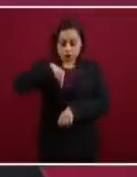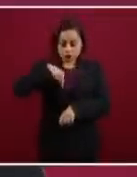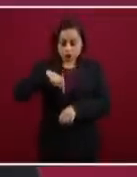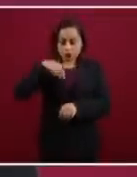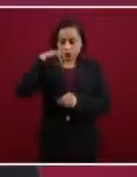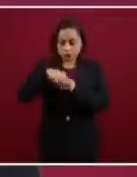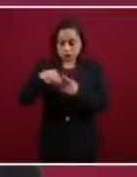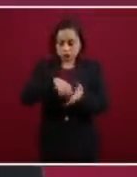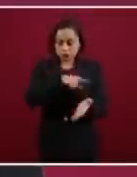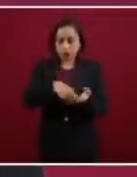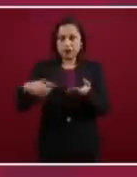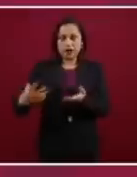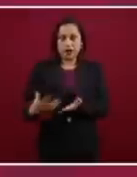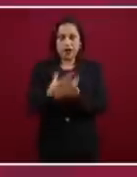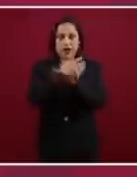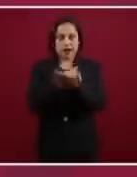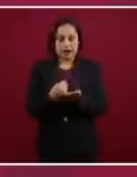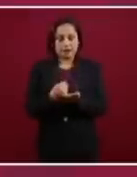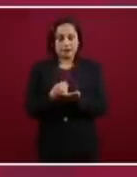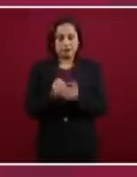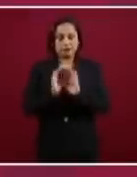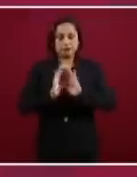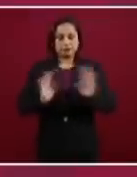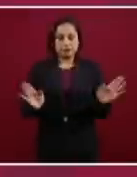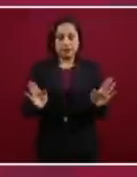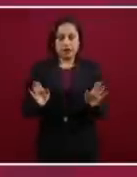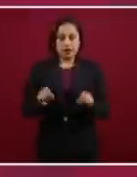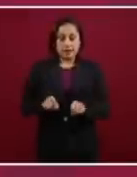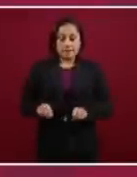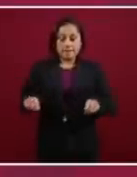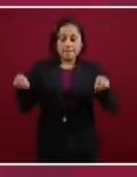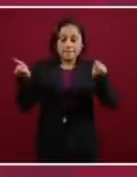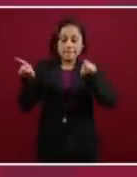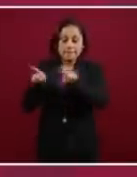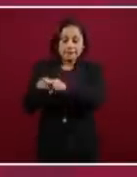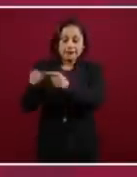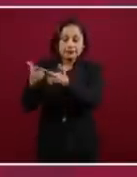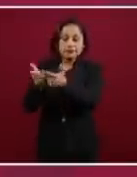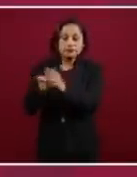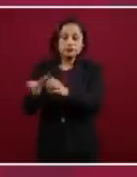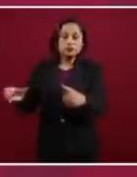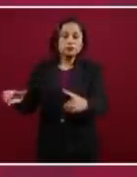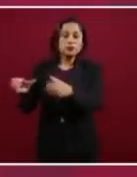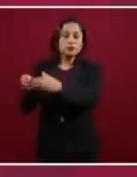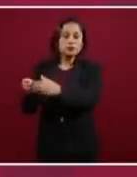este los mismos grupos con esa inercia